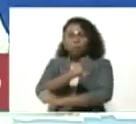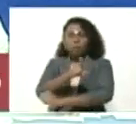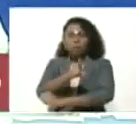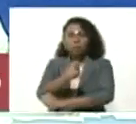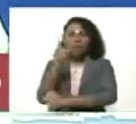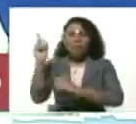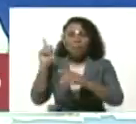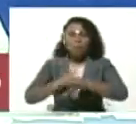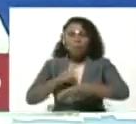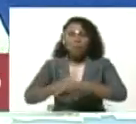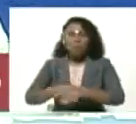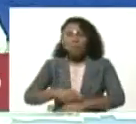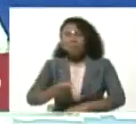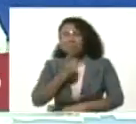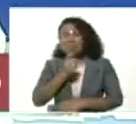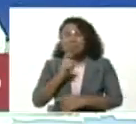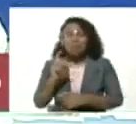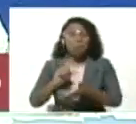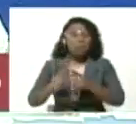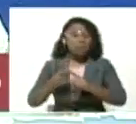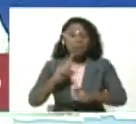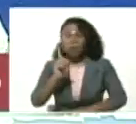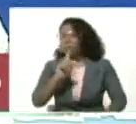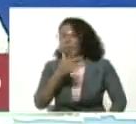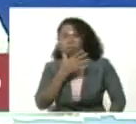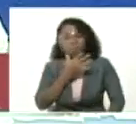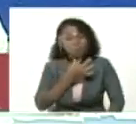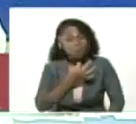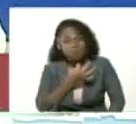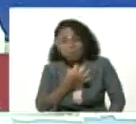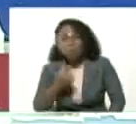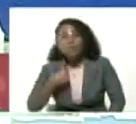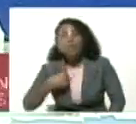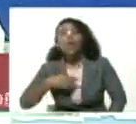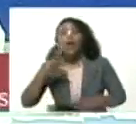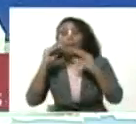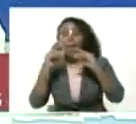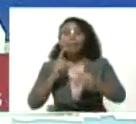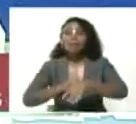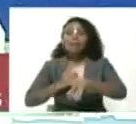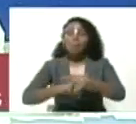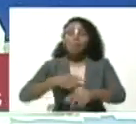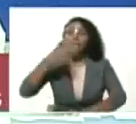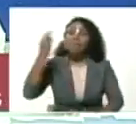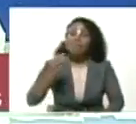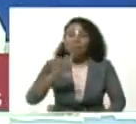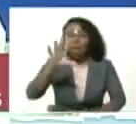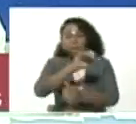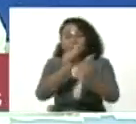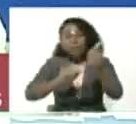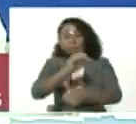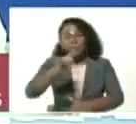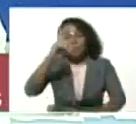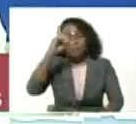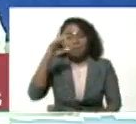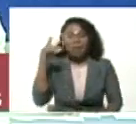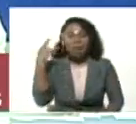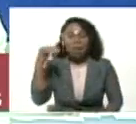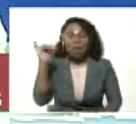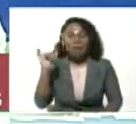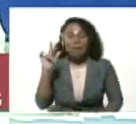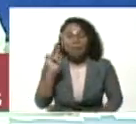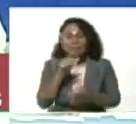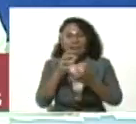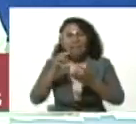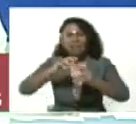de catástrofe la cosa no es fácil. Yo hablé en tiempo real con la vicepresidenta que estaba entre el